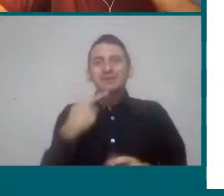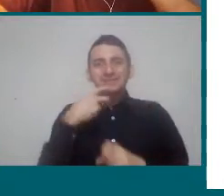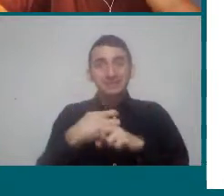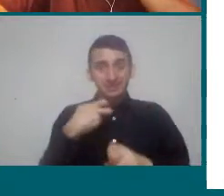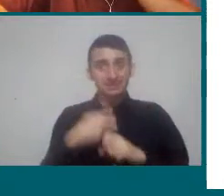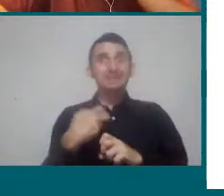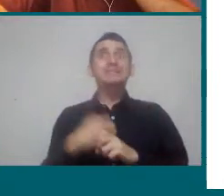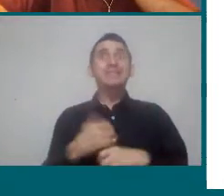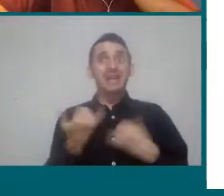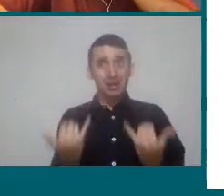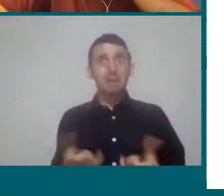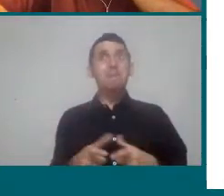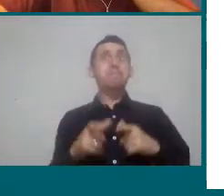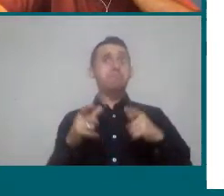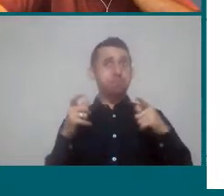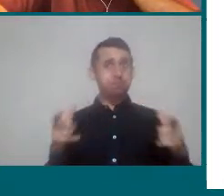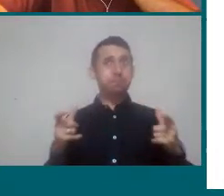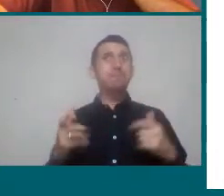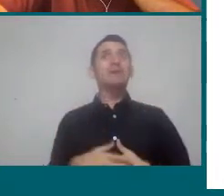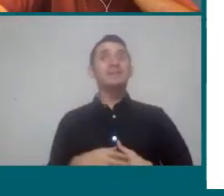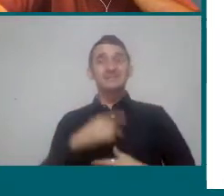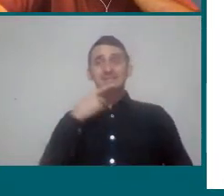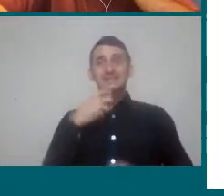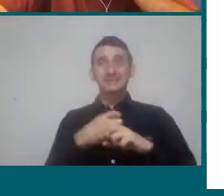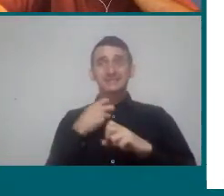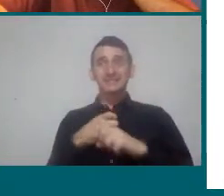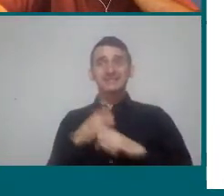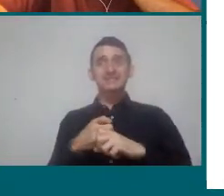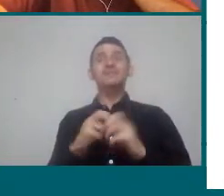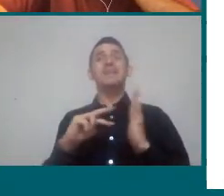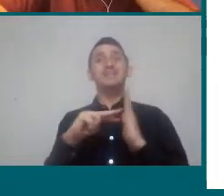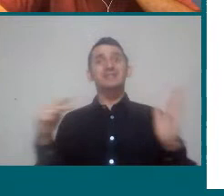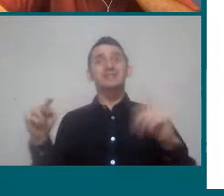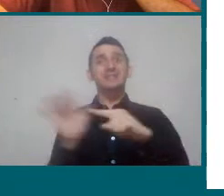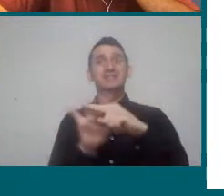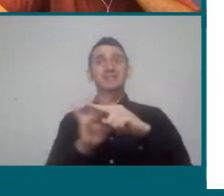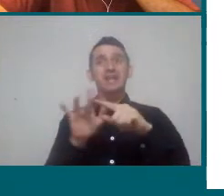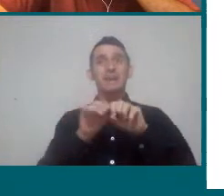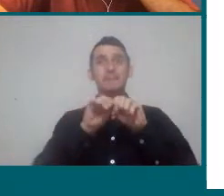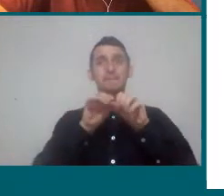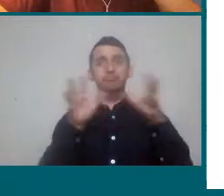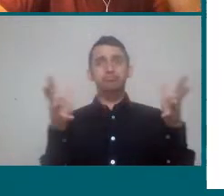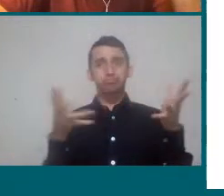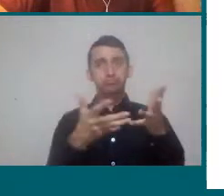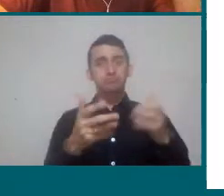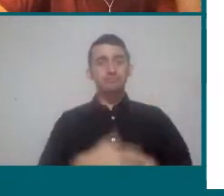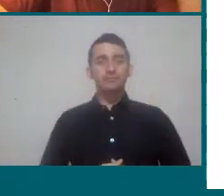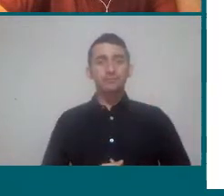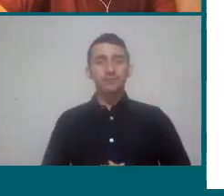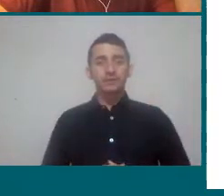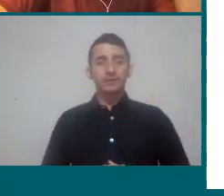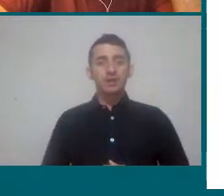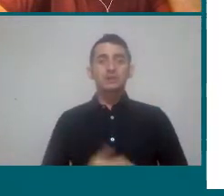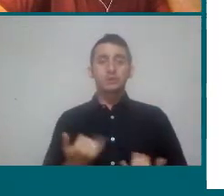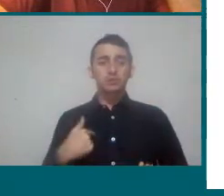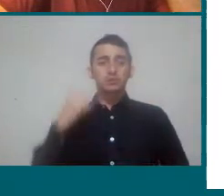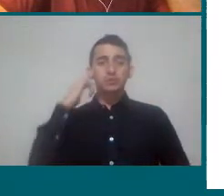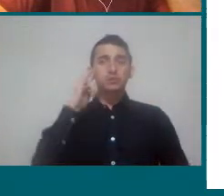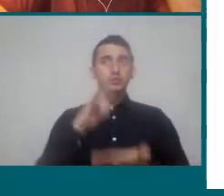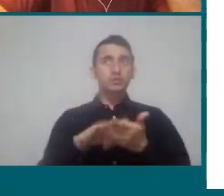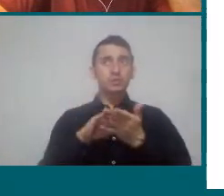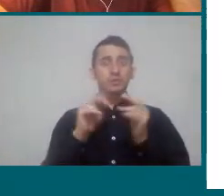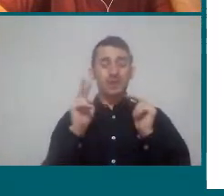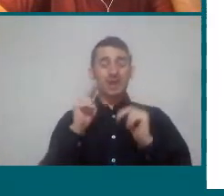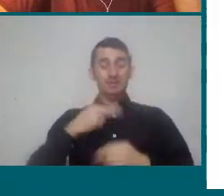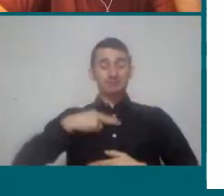mucho la implementación de la parte tecnológica. Y luego, que yo creo, y esto es una visión súper